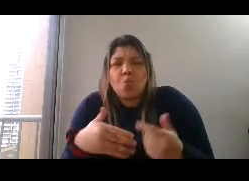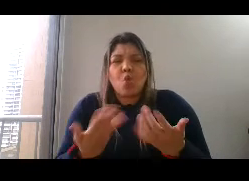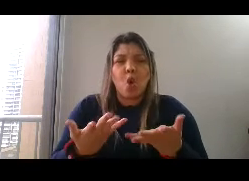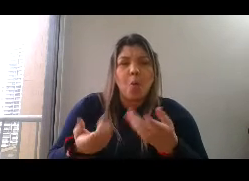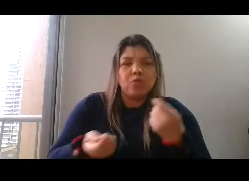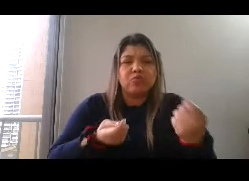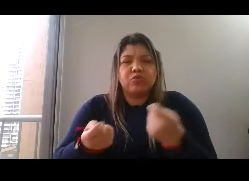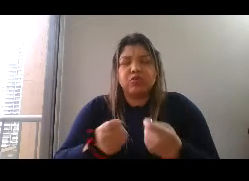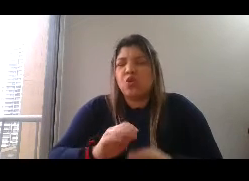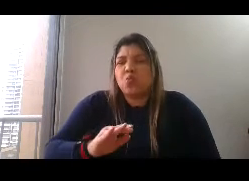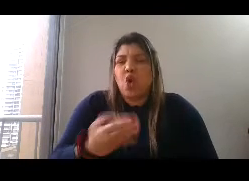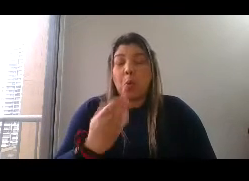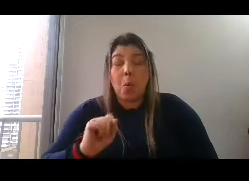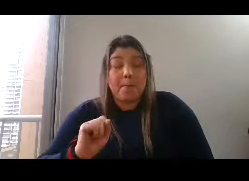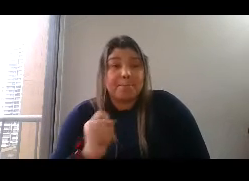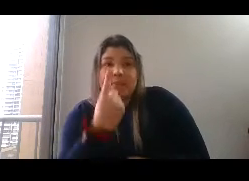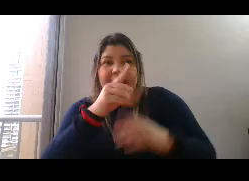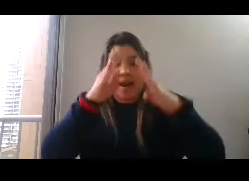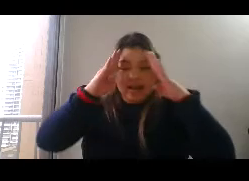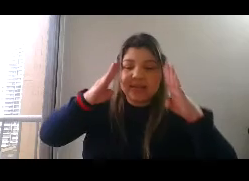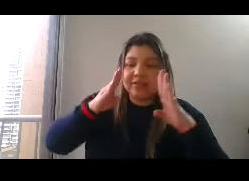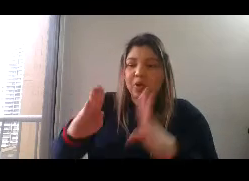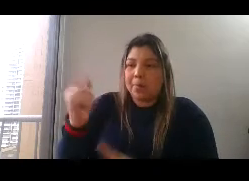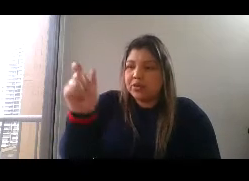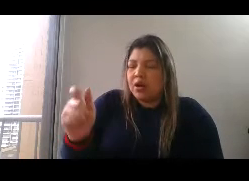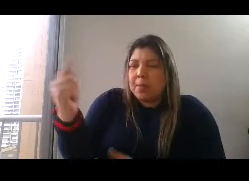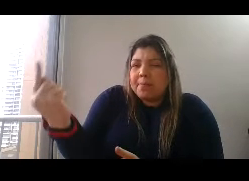triaje, cómo va a ser la selección, cómo va a ser la